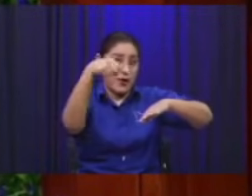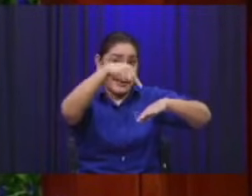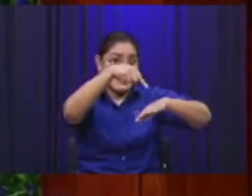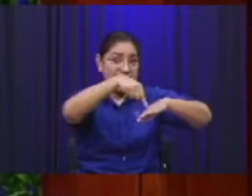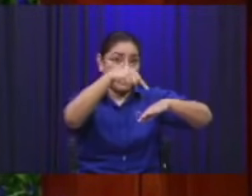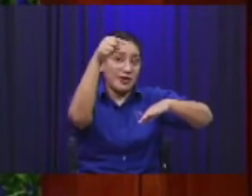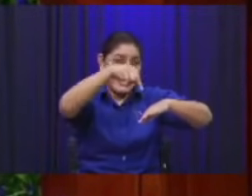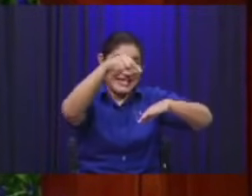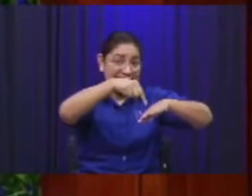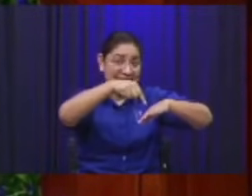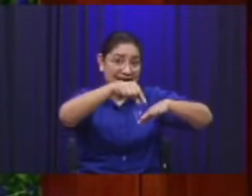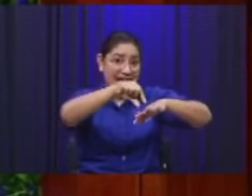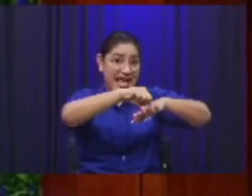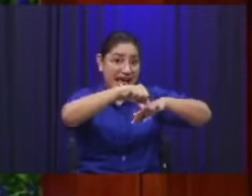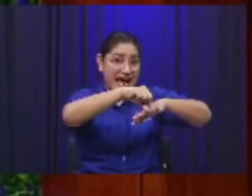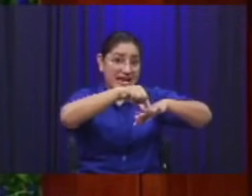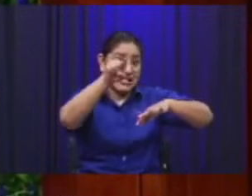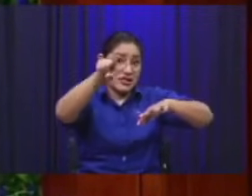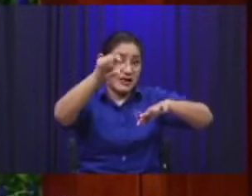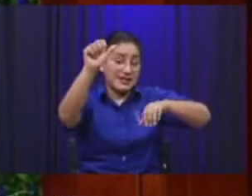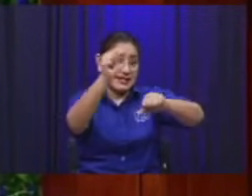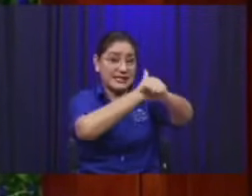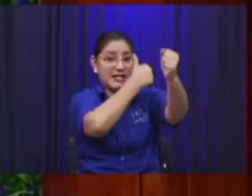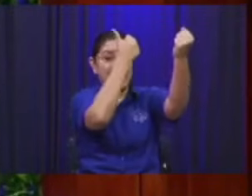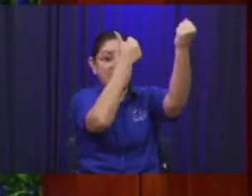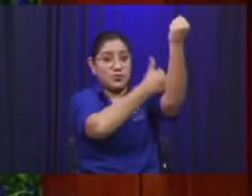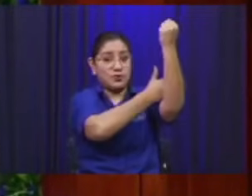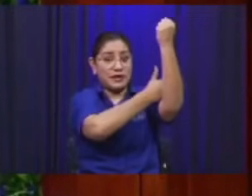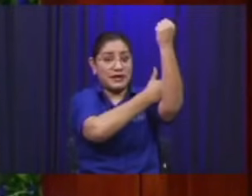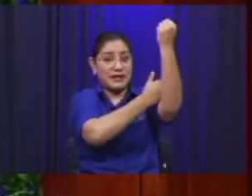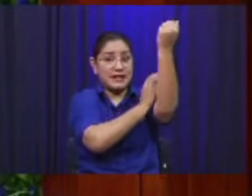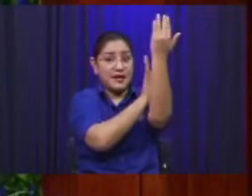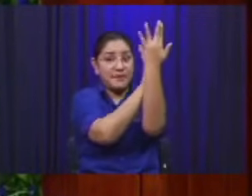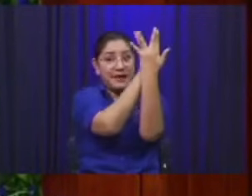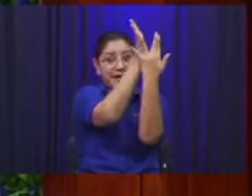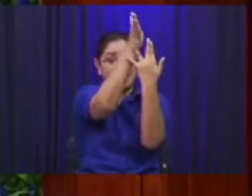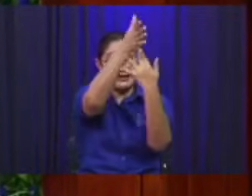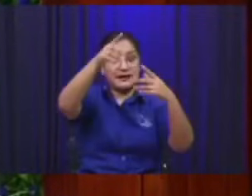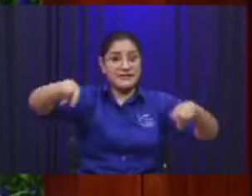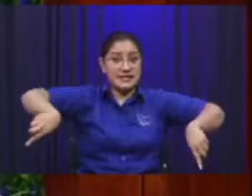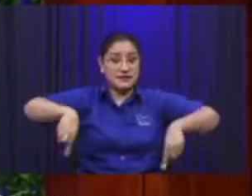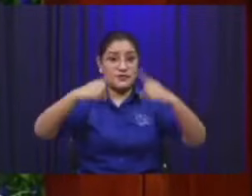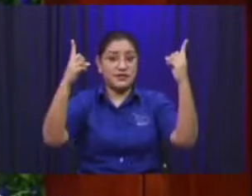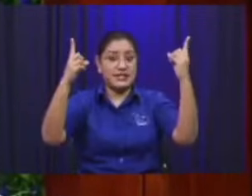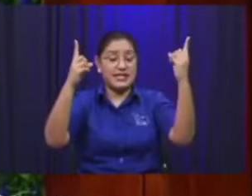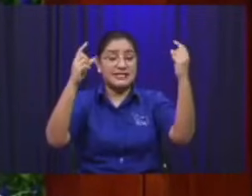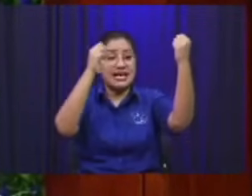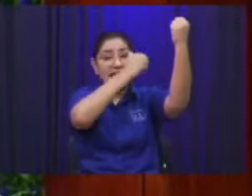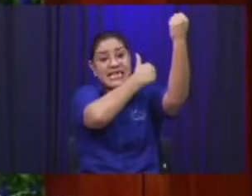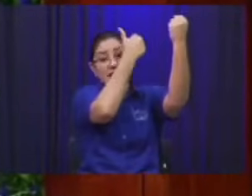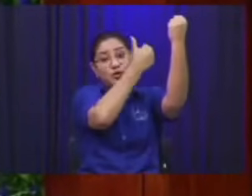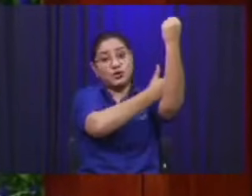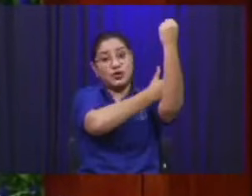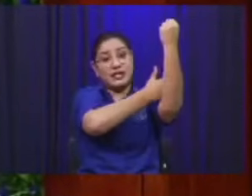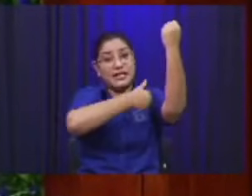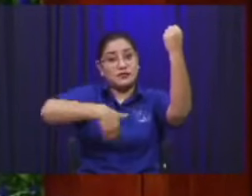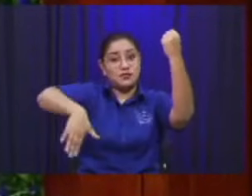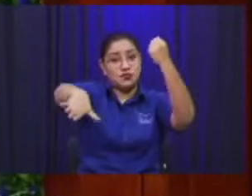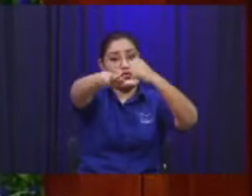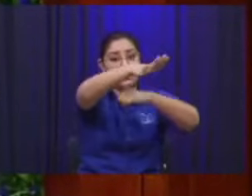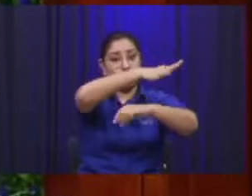ese anillo te da autoridad para que trascienda las fronteras y te da autoridad sobre las naciones